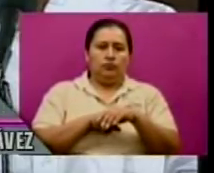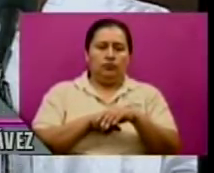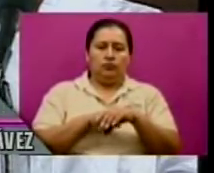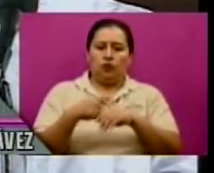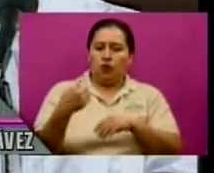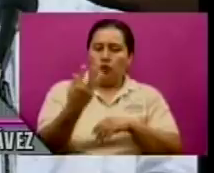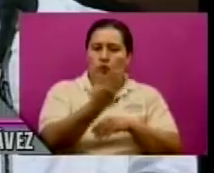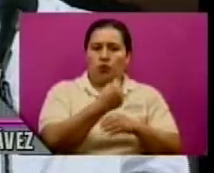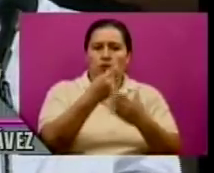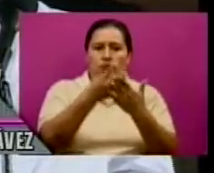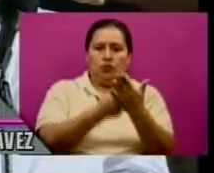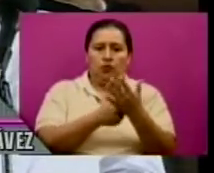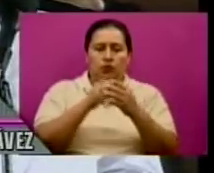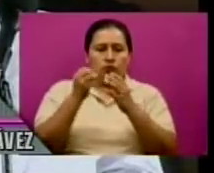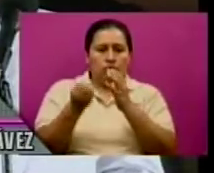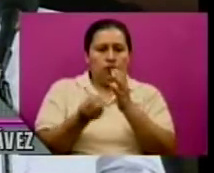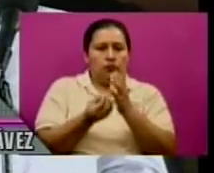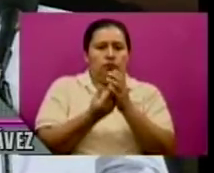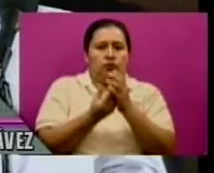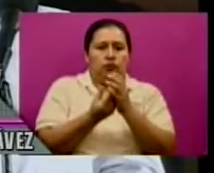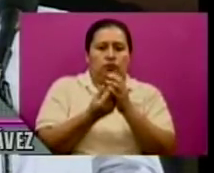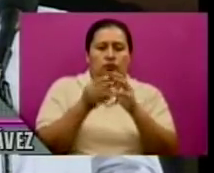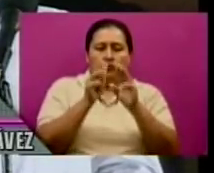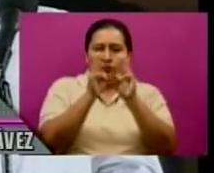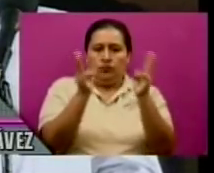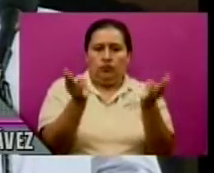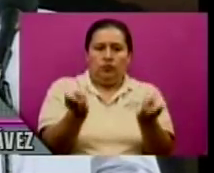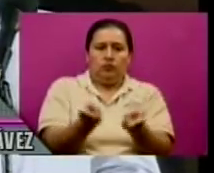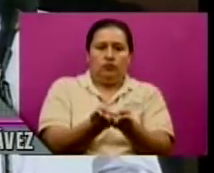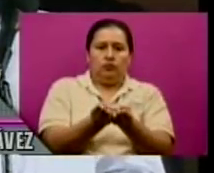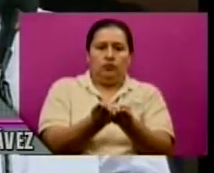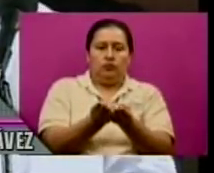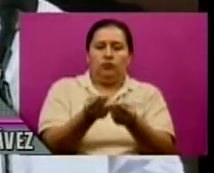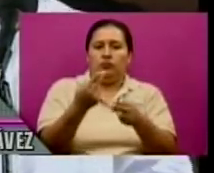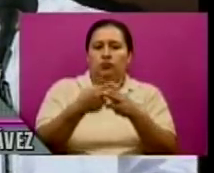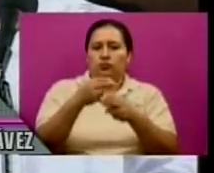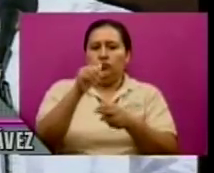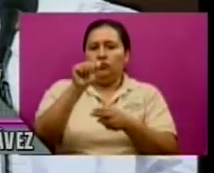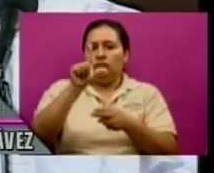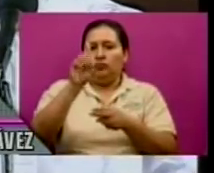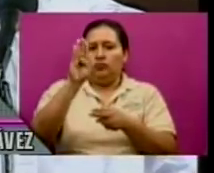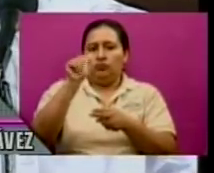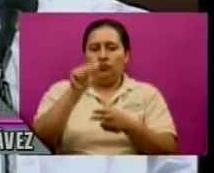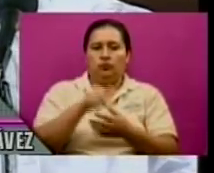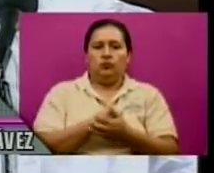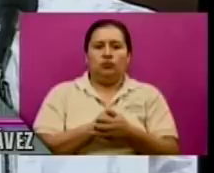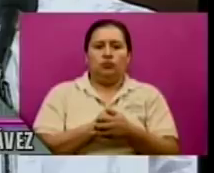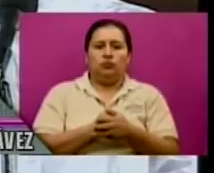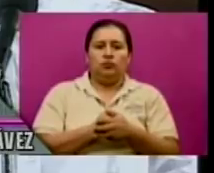a todos los proyectos de integración en el planeta, como es el ALBA.